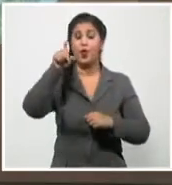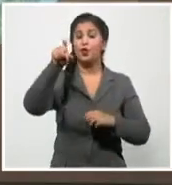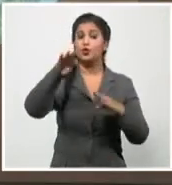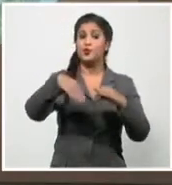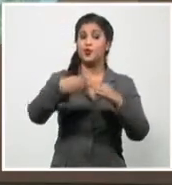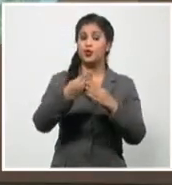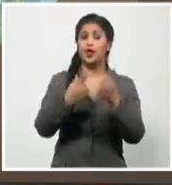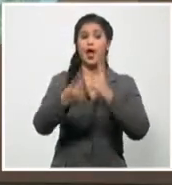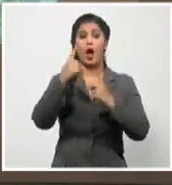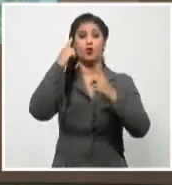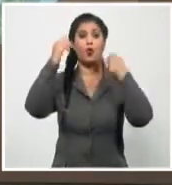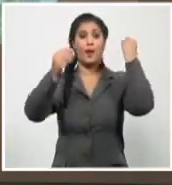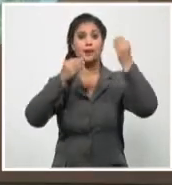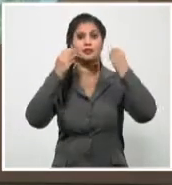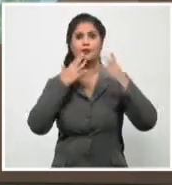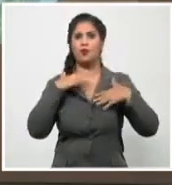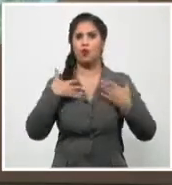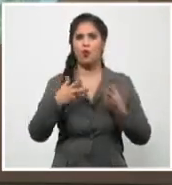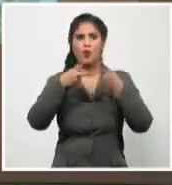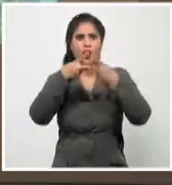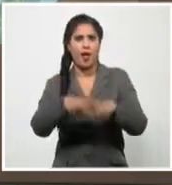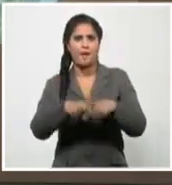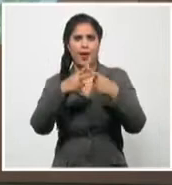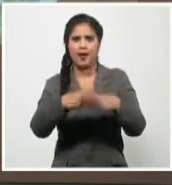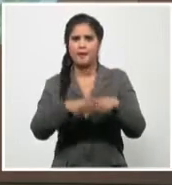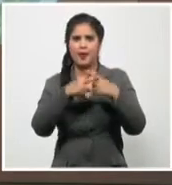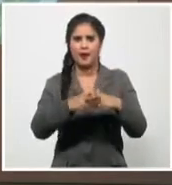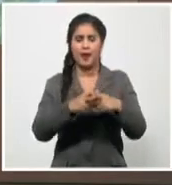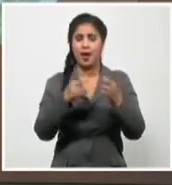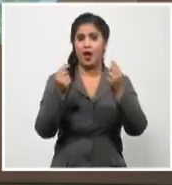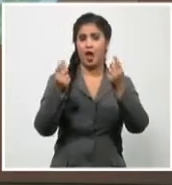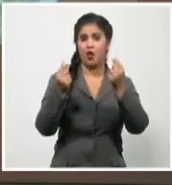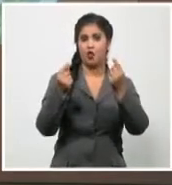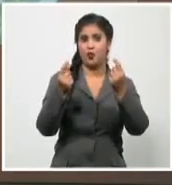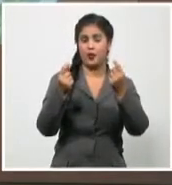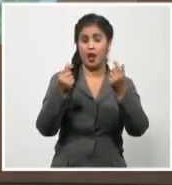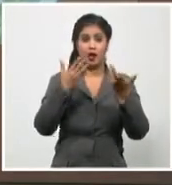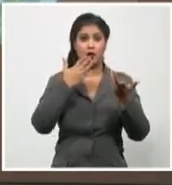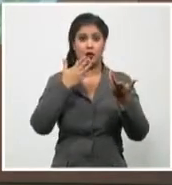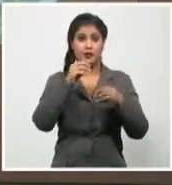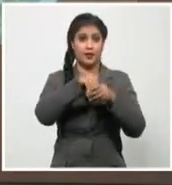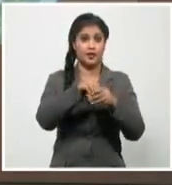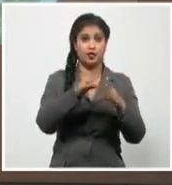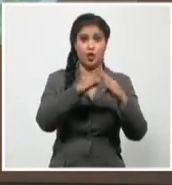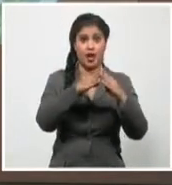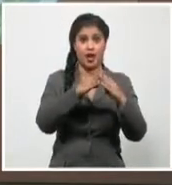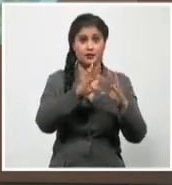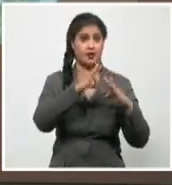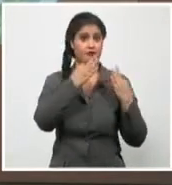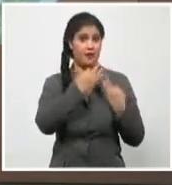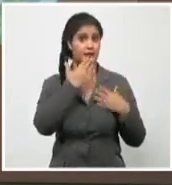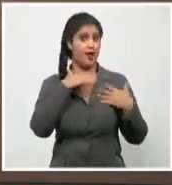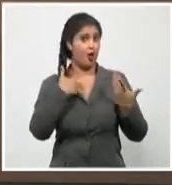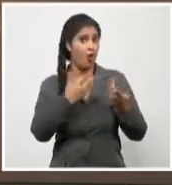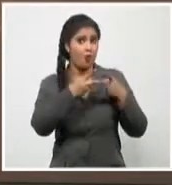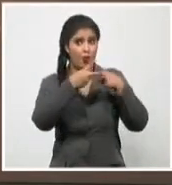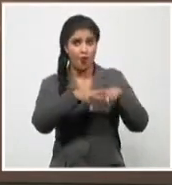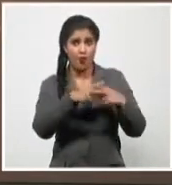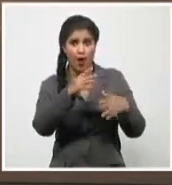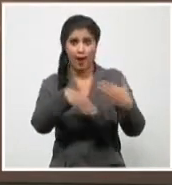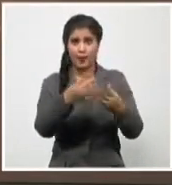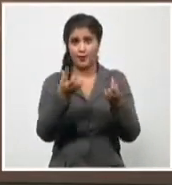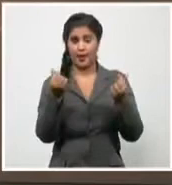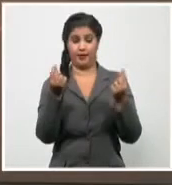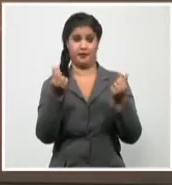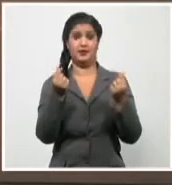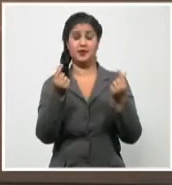pensamos en cómo reacomodar la economía personal y familiar al nuevo escenario financiero del país miren resulta más que